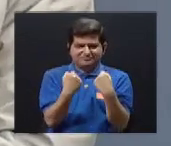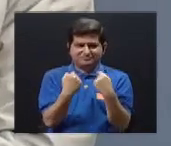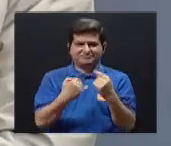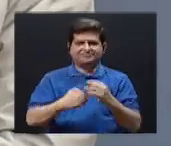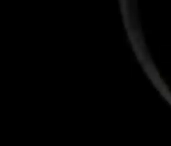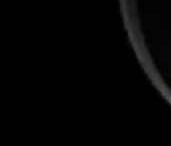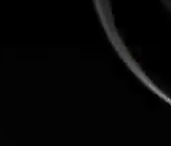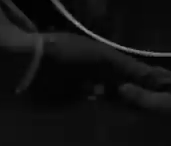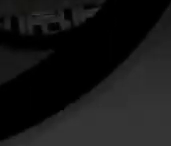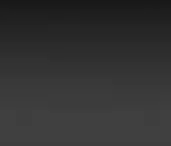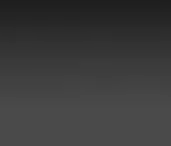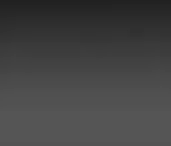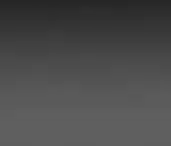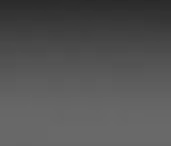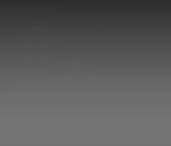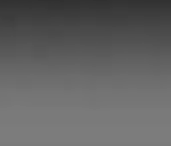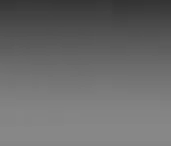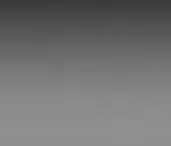volvemos.